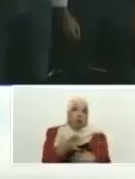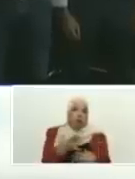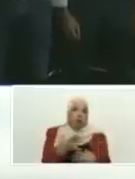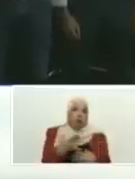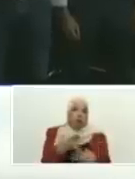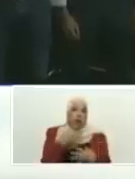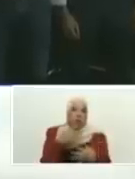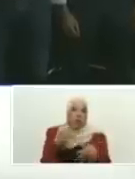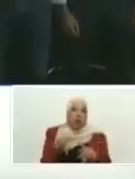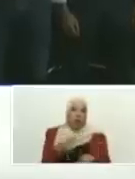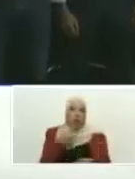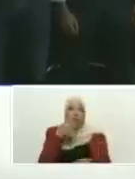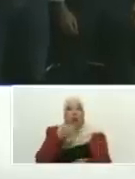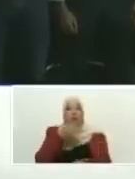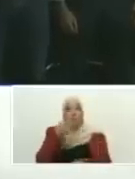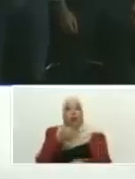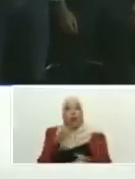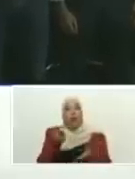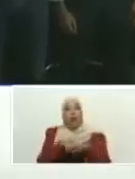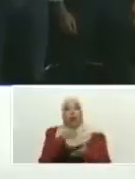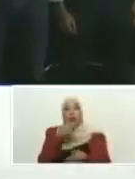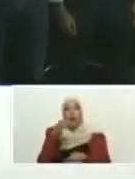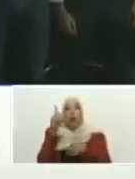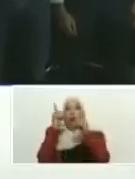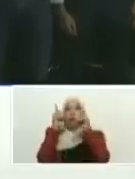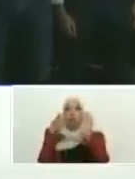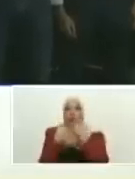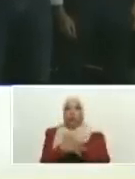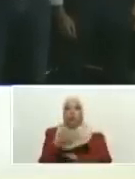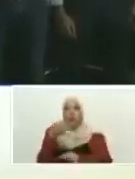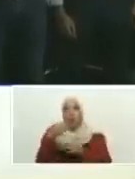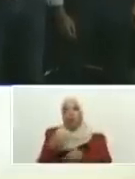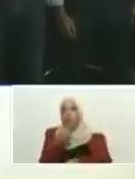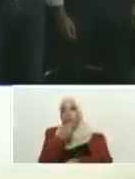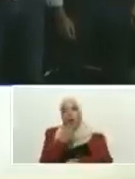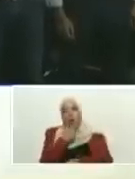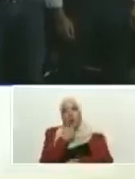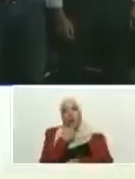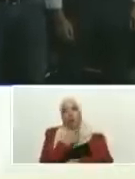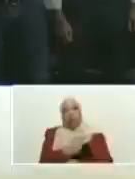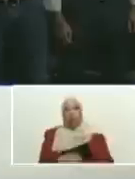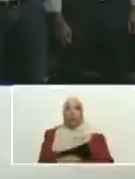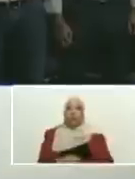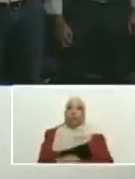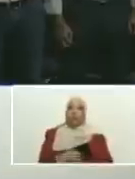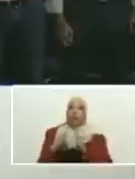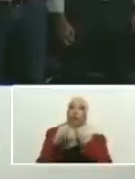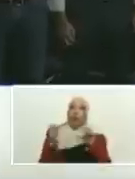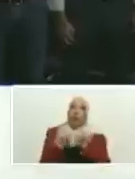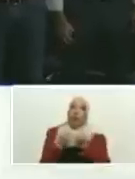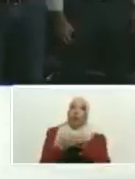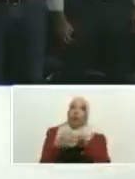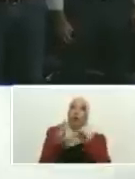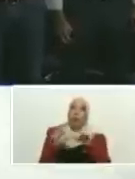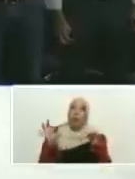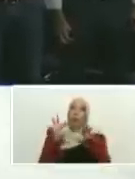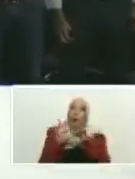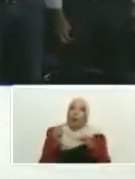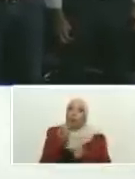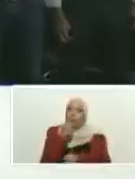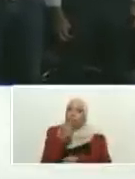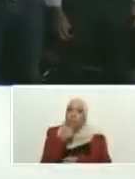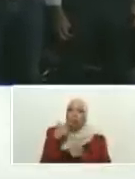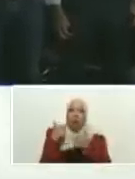verdad, siempre con la verdad, Dexi. De verdad hermoso todo el relato tuyo,